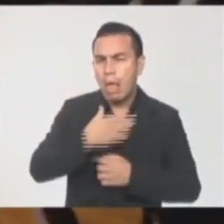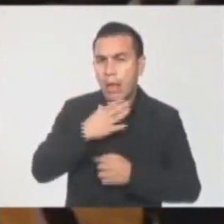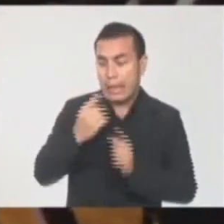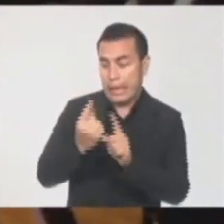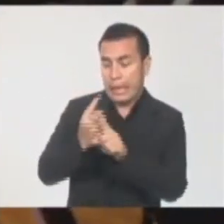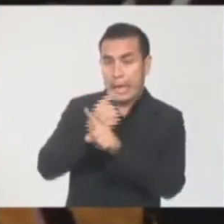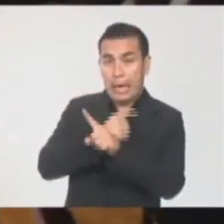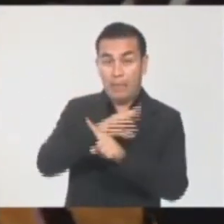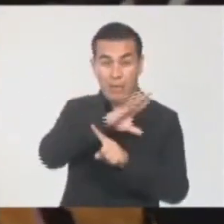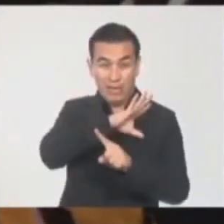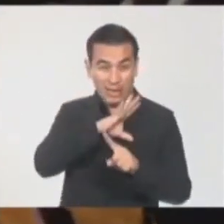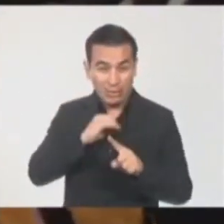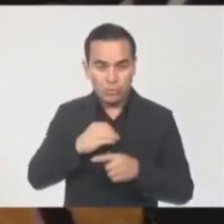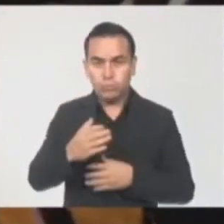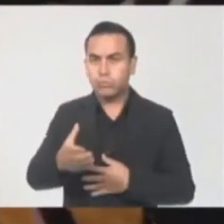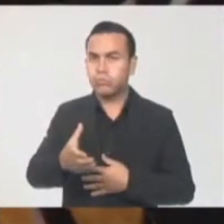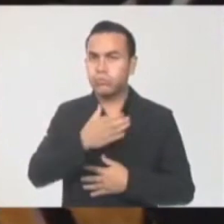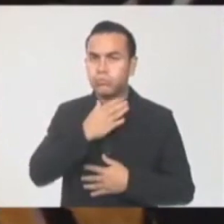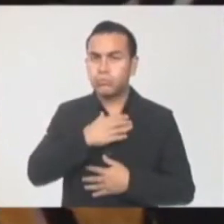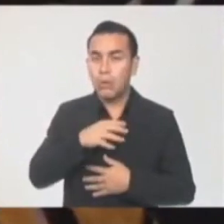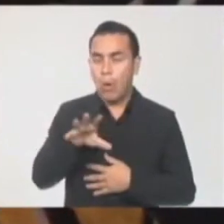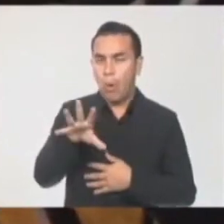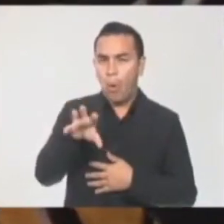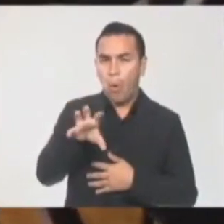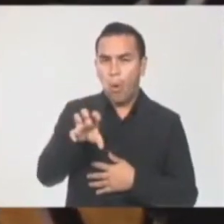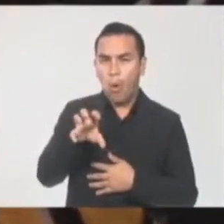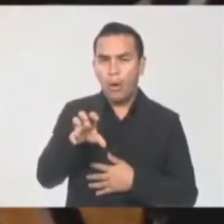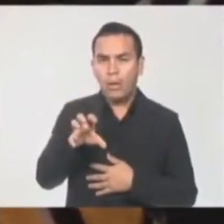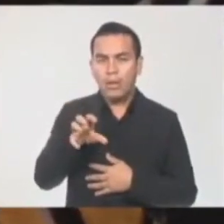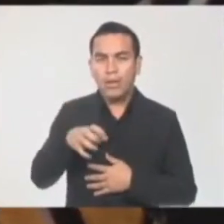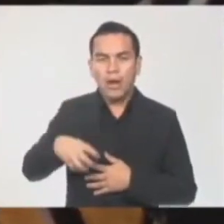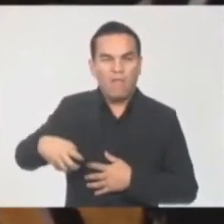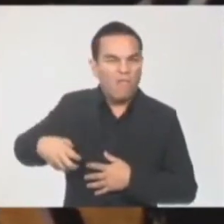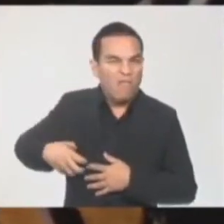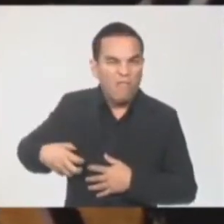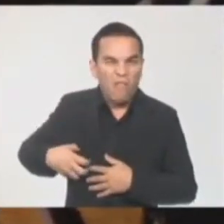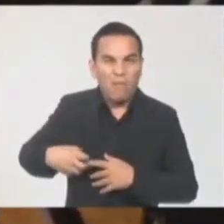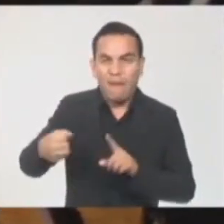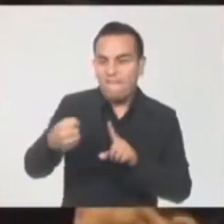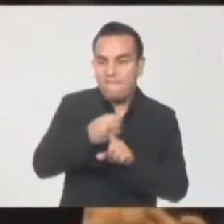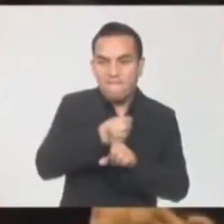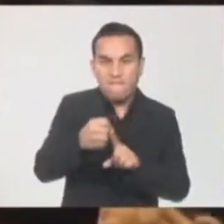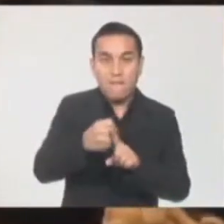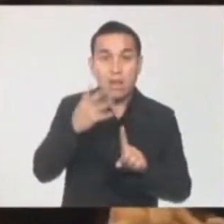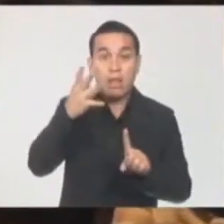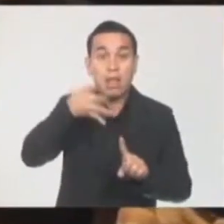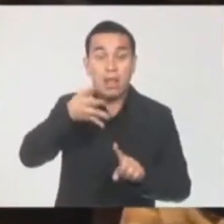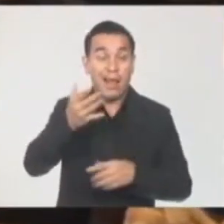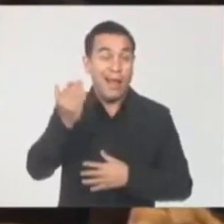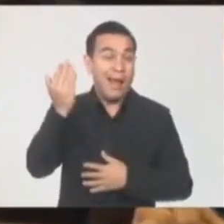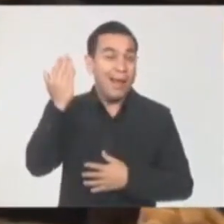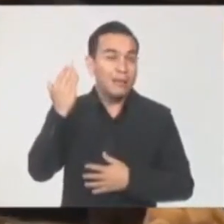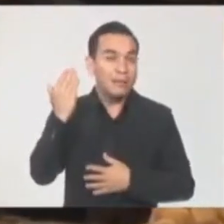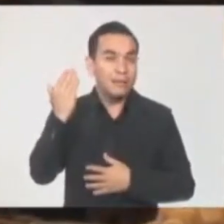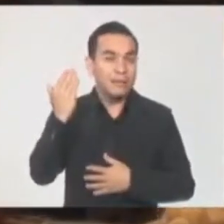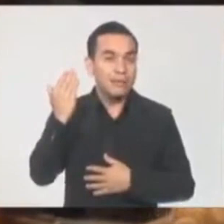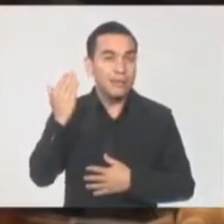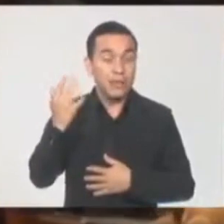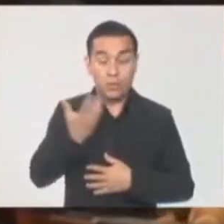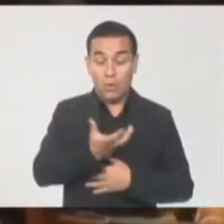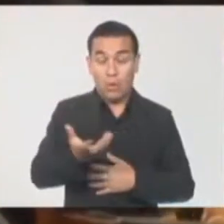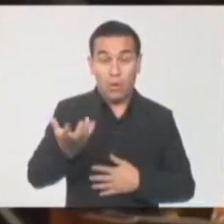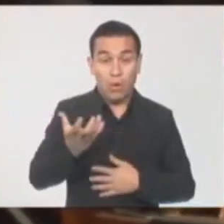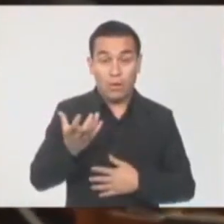un país como el nuestro, que fue saqueado, engañado, violentado y abandonado? Por todas